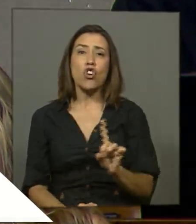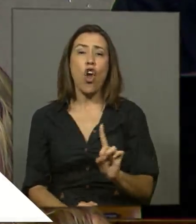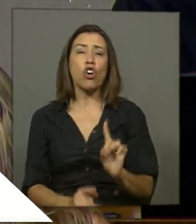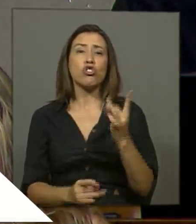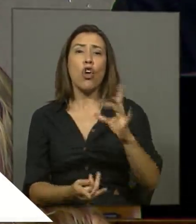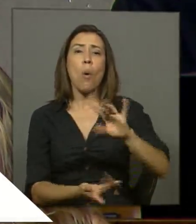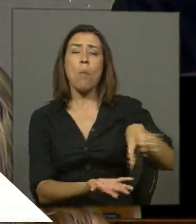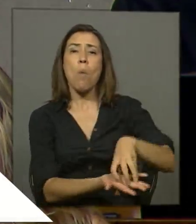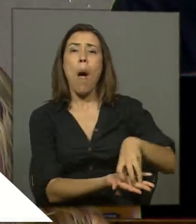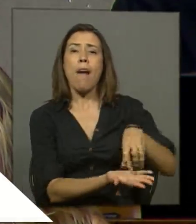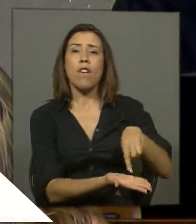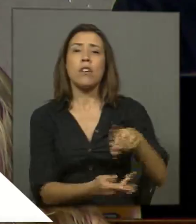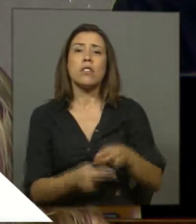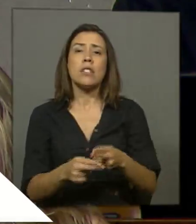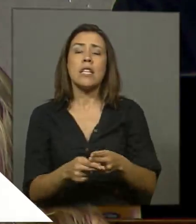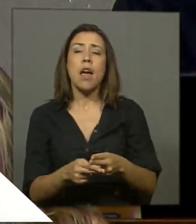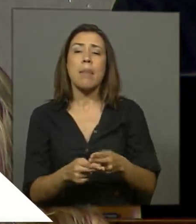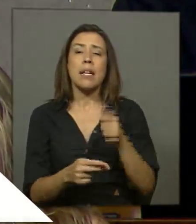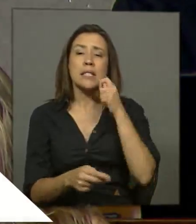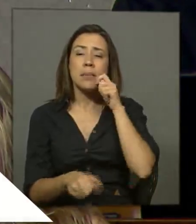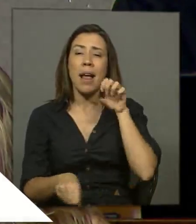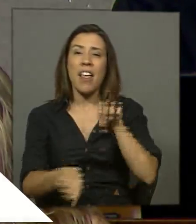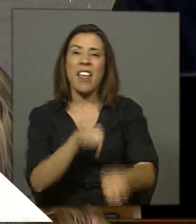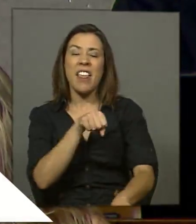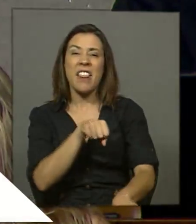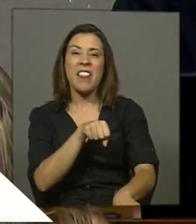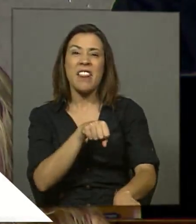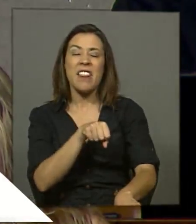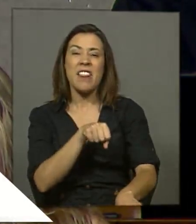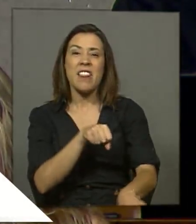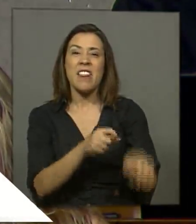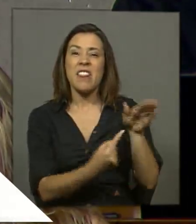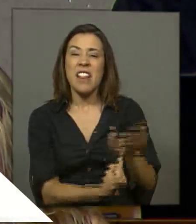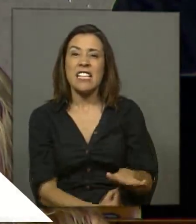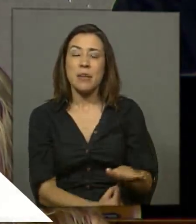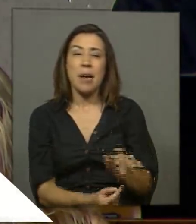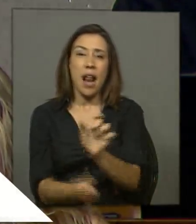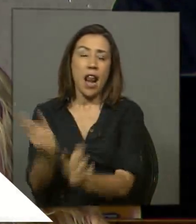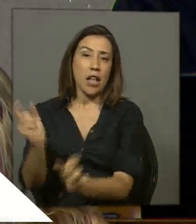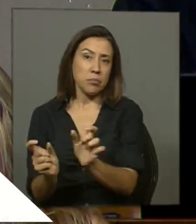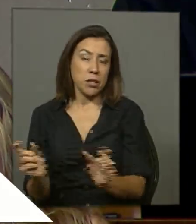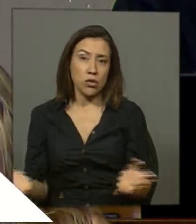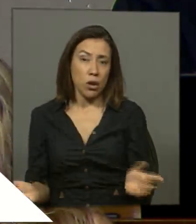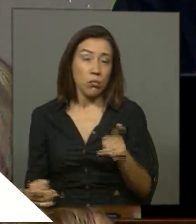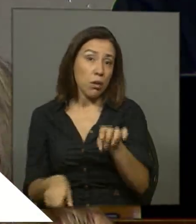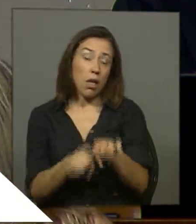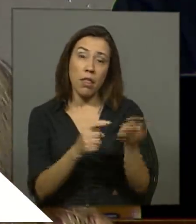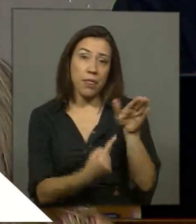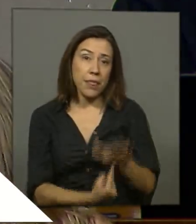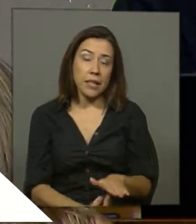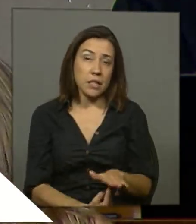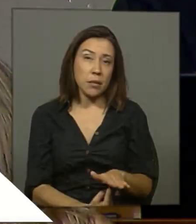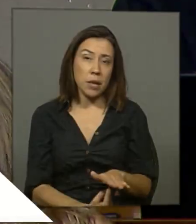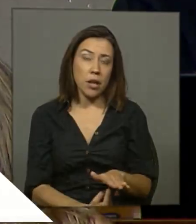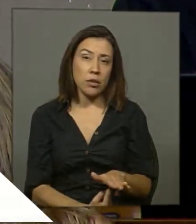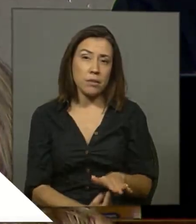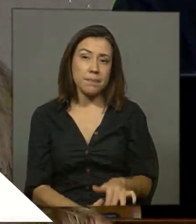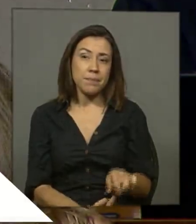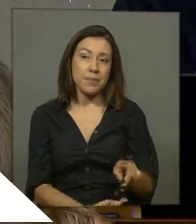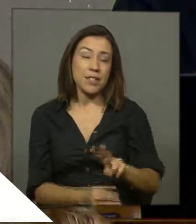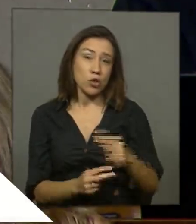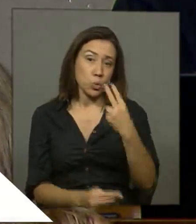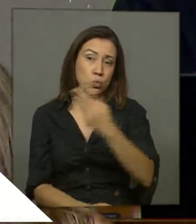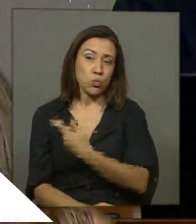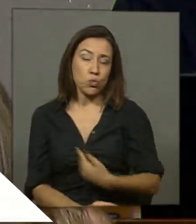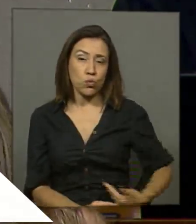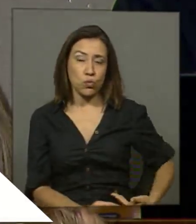pueblo porque eso se llama abiertamente discriminar a la gente señor ministro se está discriminando Y eso es lo que ha hecho su